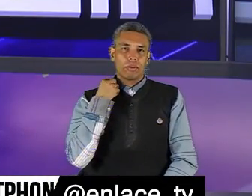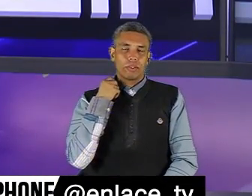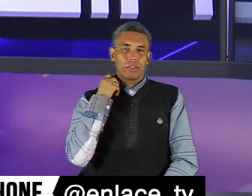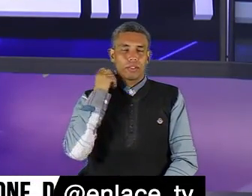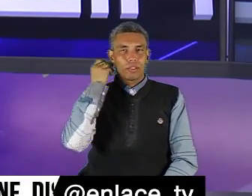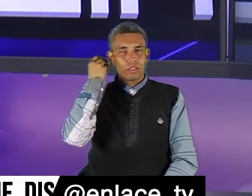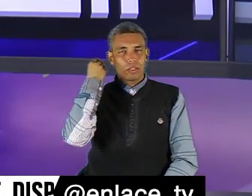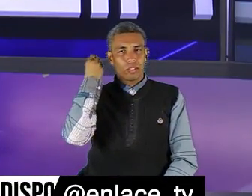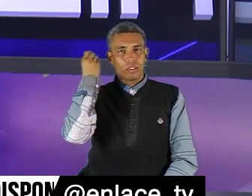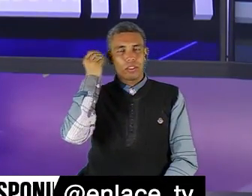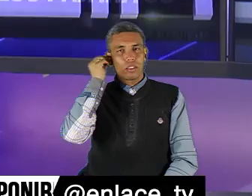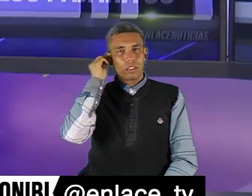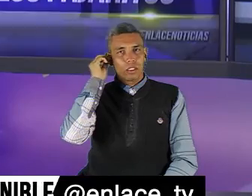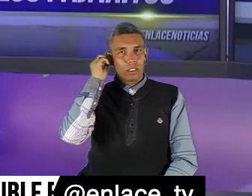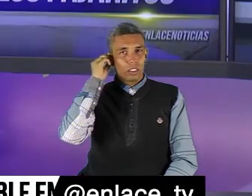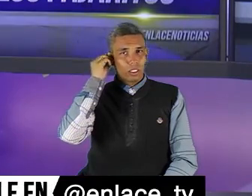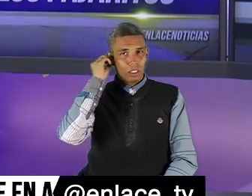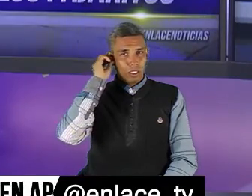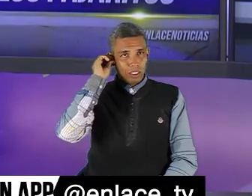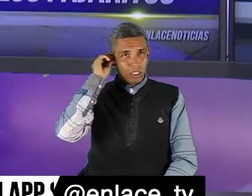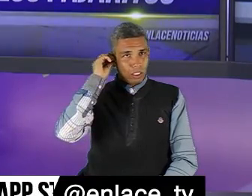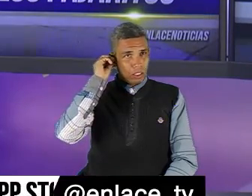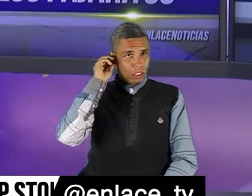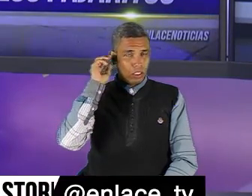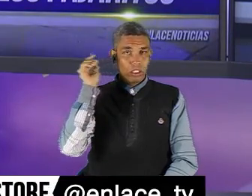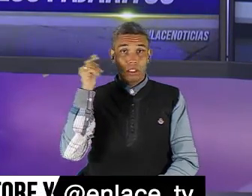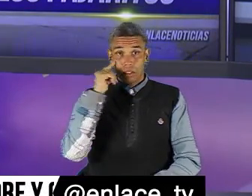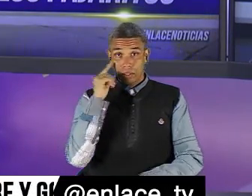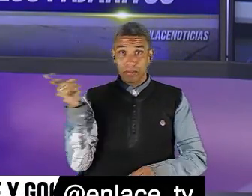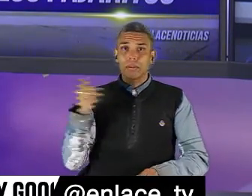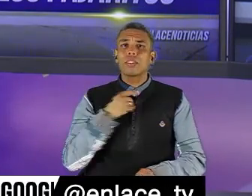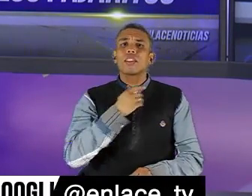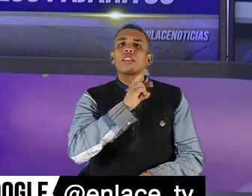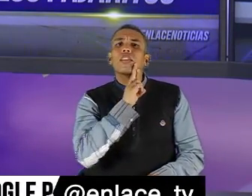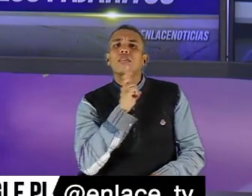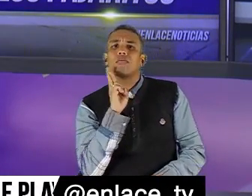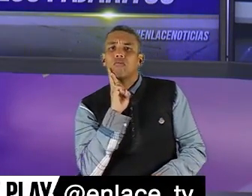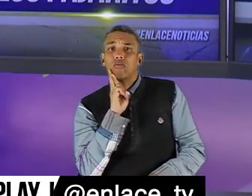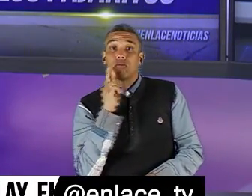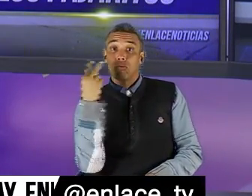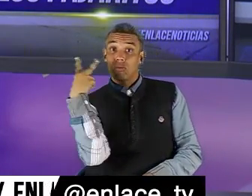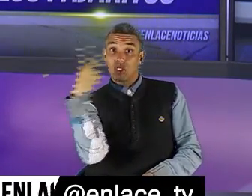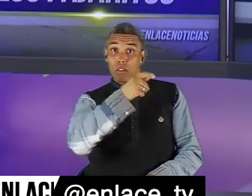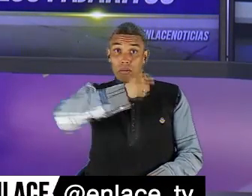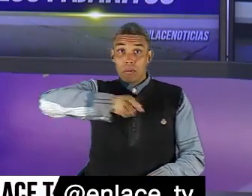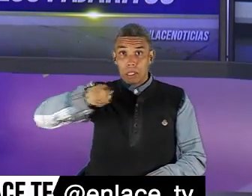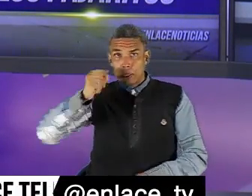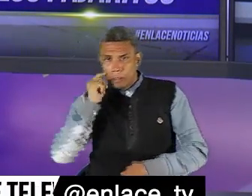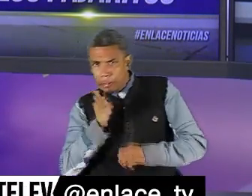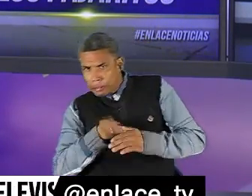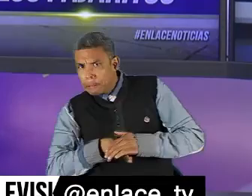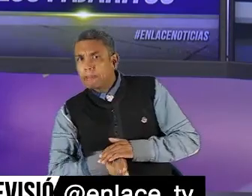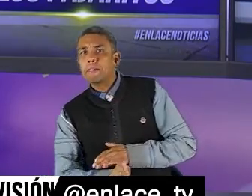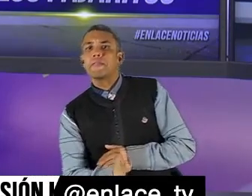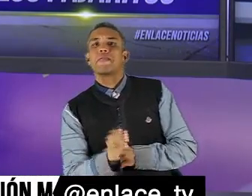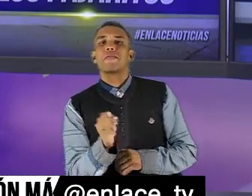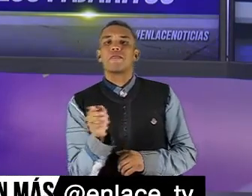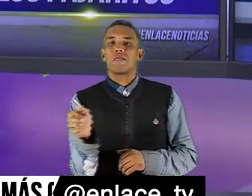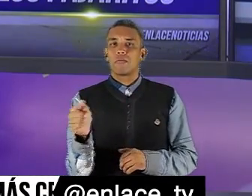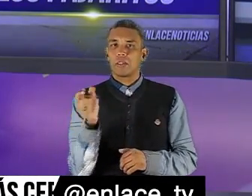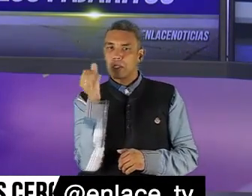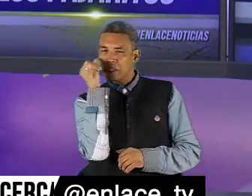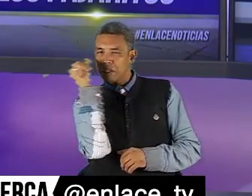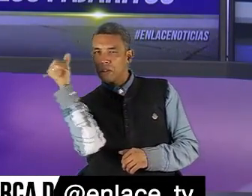Dos sujetos ingresaron anoche al restaurante Los Pajaritos y se llevaron dinero y equipos del establecimiento comercial. En cámara